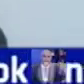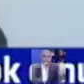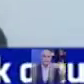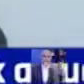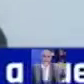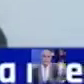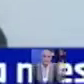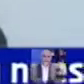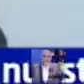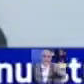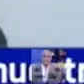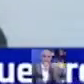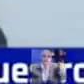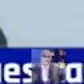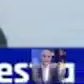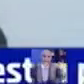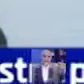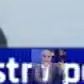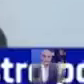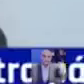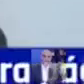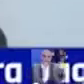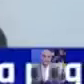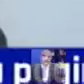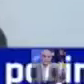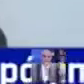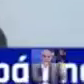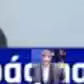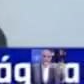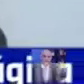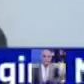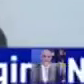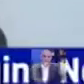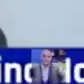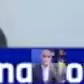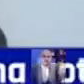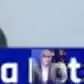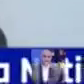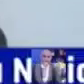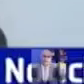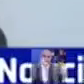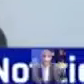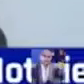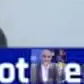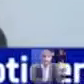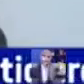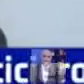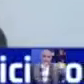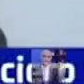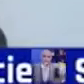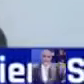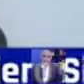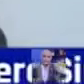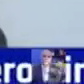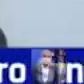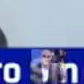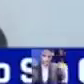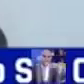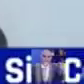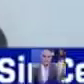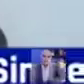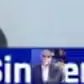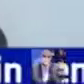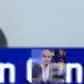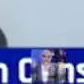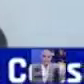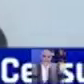también para la oposición. Pensábamos que era buena idea que ella llegara ahí al